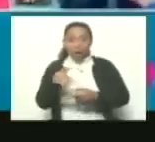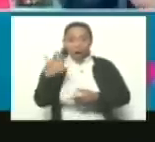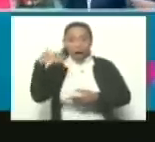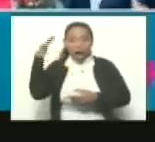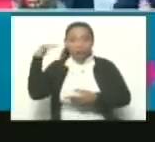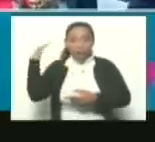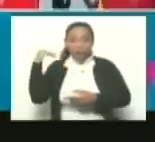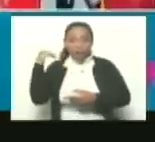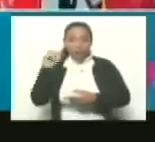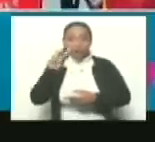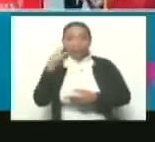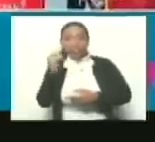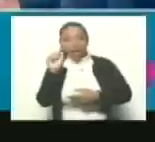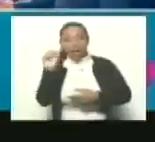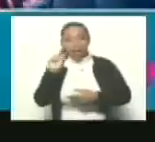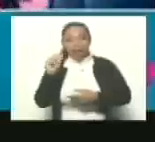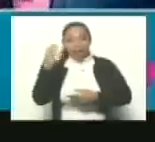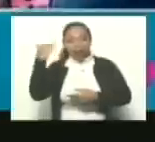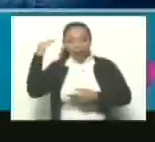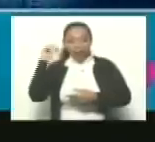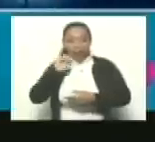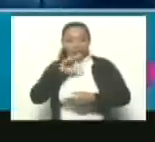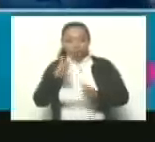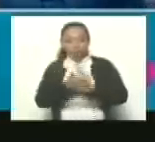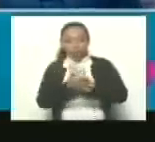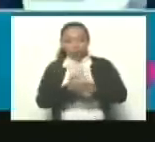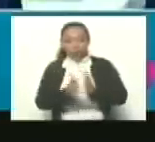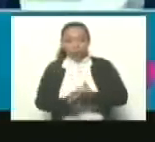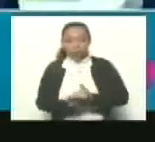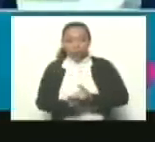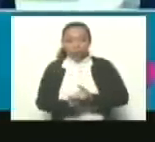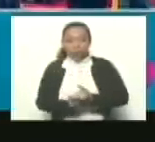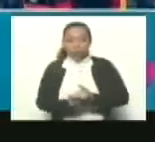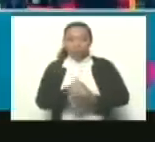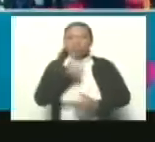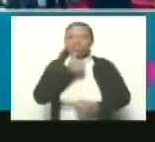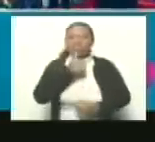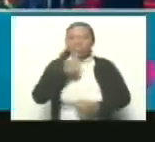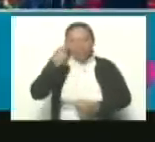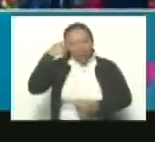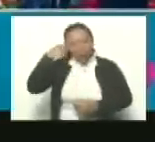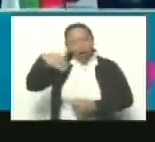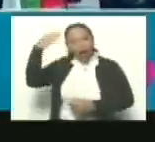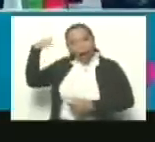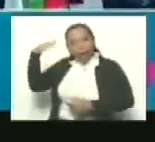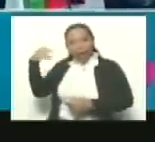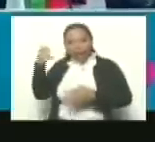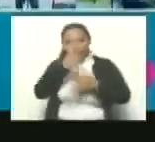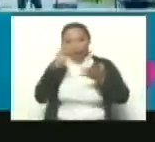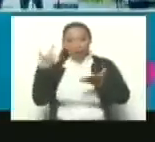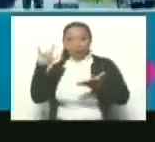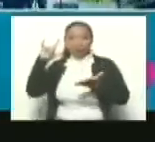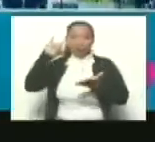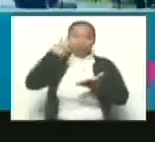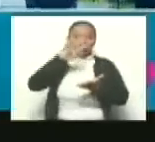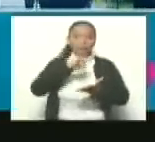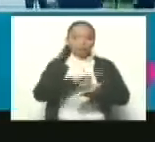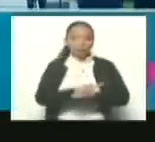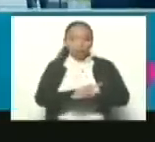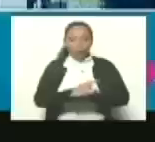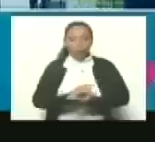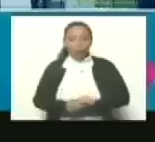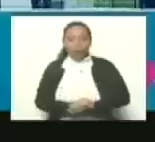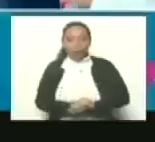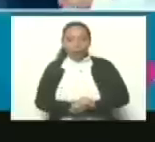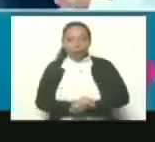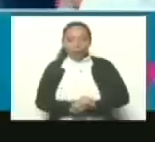Viasa. Ah, muchachos, levanten la mano quien se recuerda de la línea aérea Viasa. Pero de verdad,